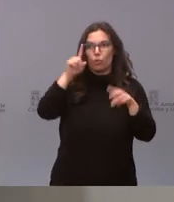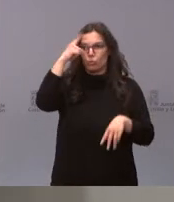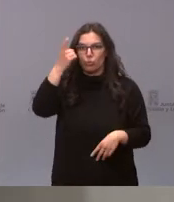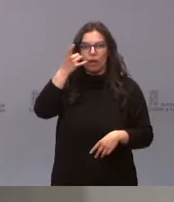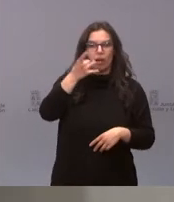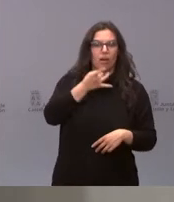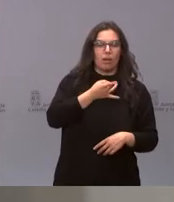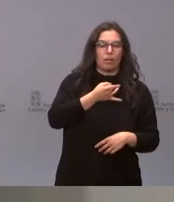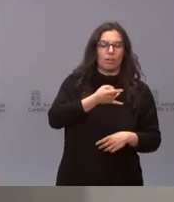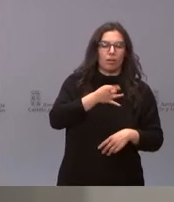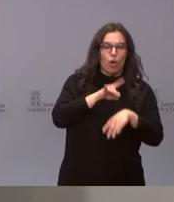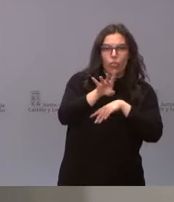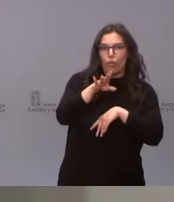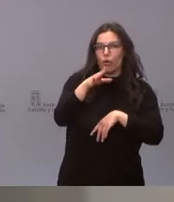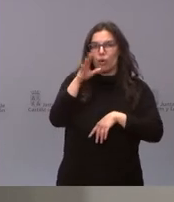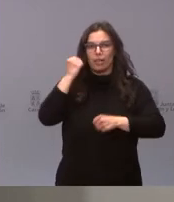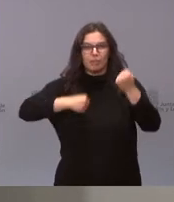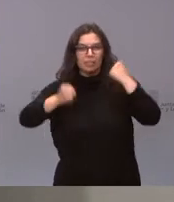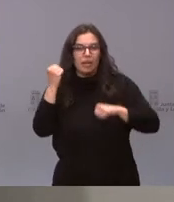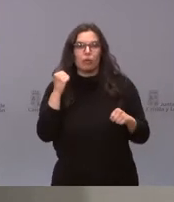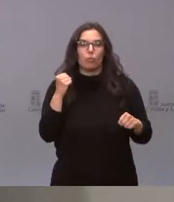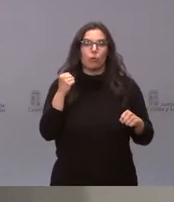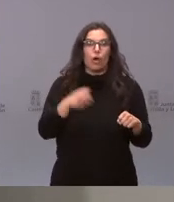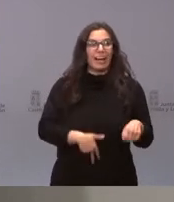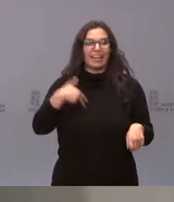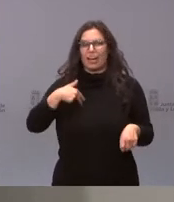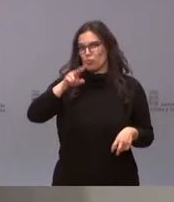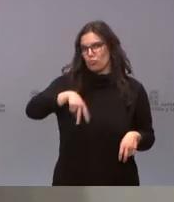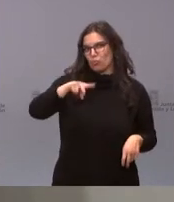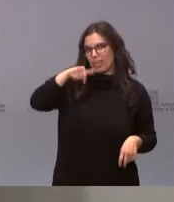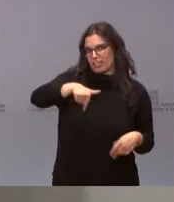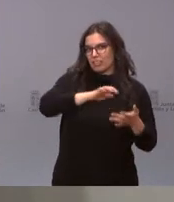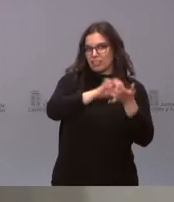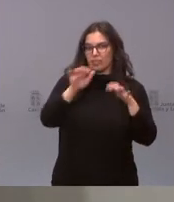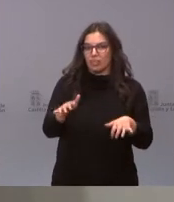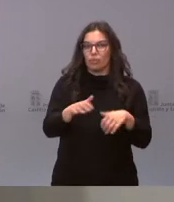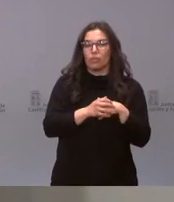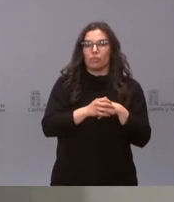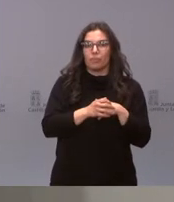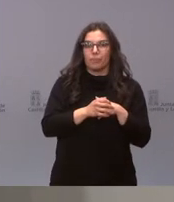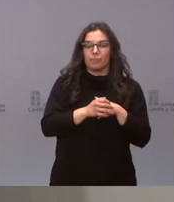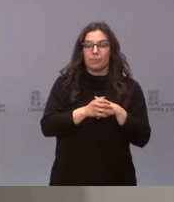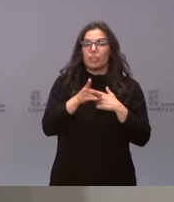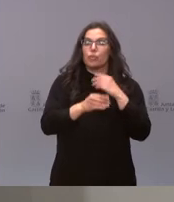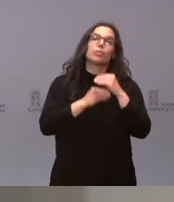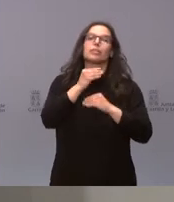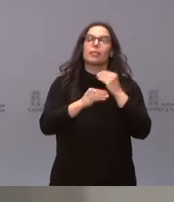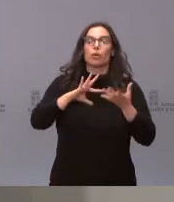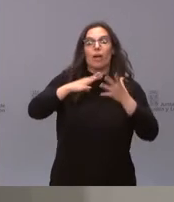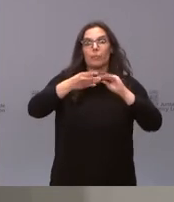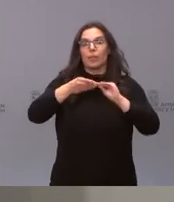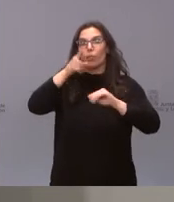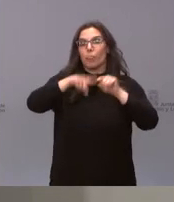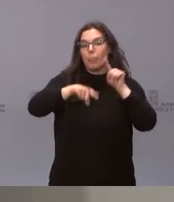espectacular y espectáculos nunca han tenido un carácter general y ámbito autonómico sino que se han ido adaptando y